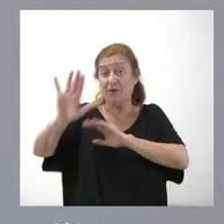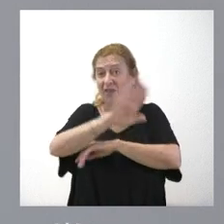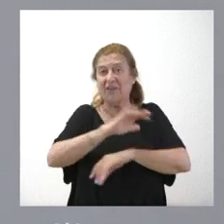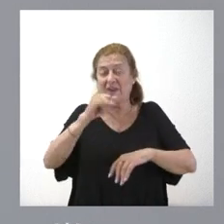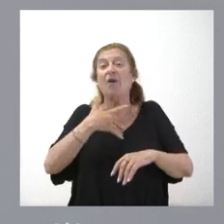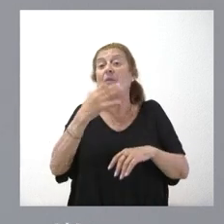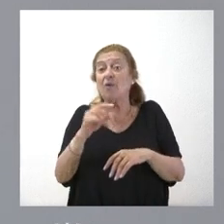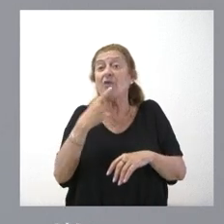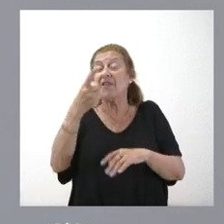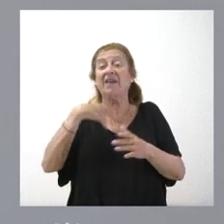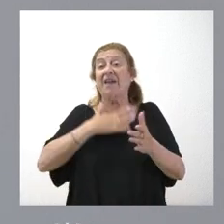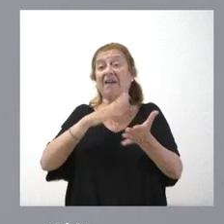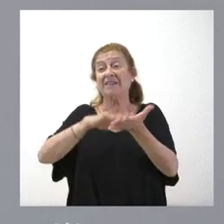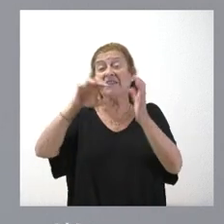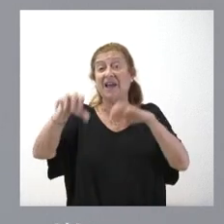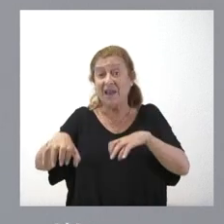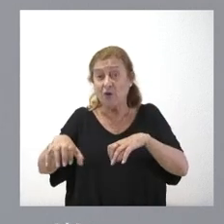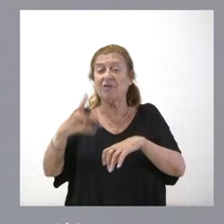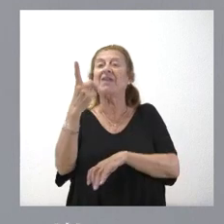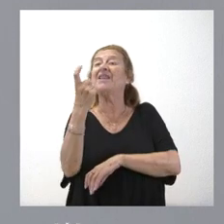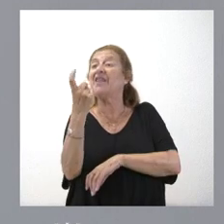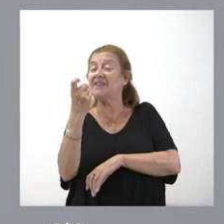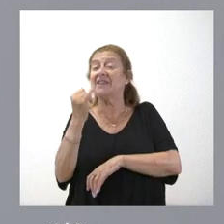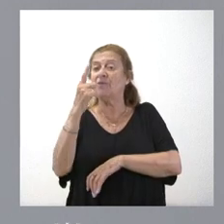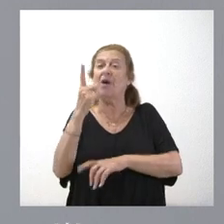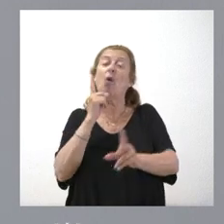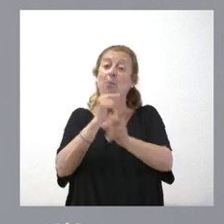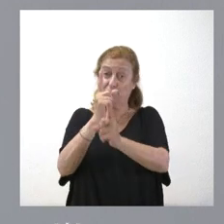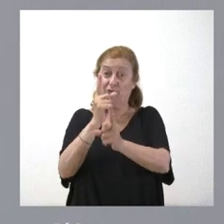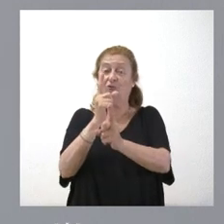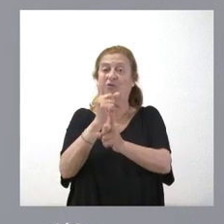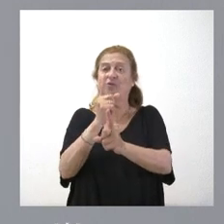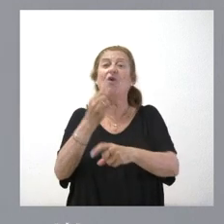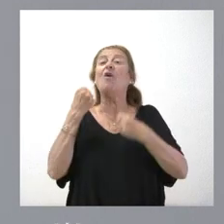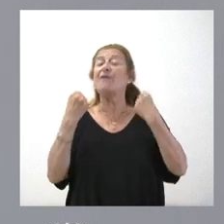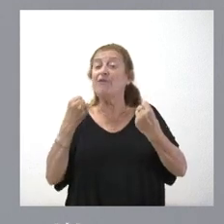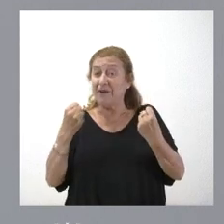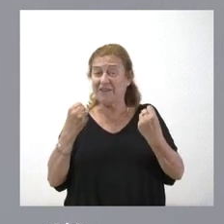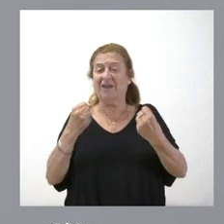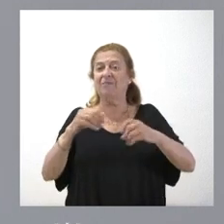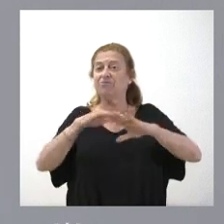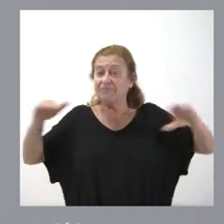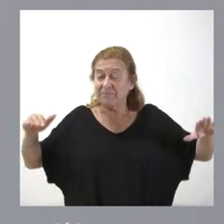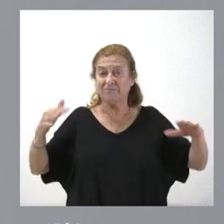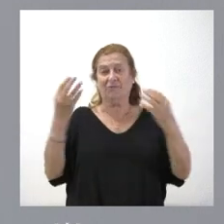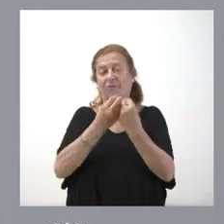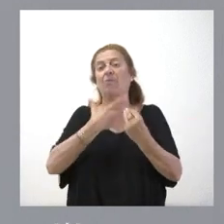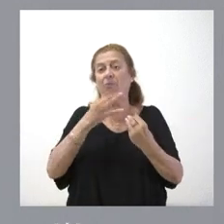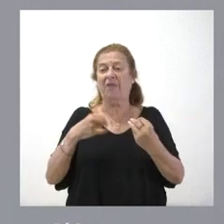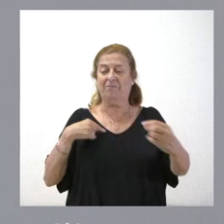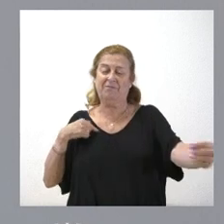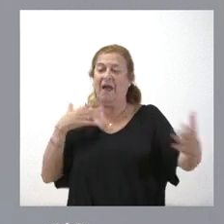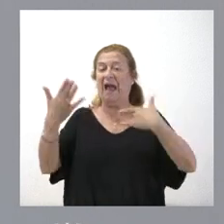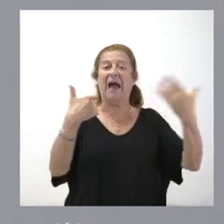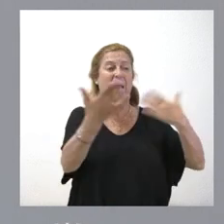puedo decir que Castilla y león necesitaría tener una oposición pues fuerte sólida con la que poder dialogar con